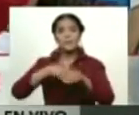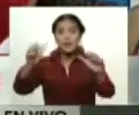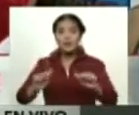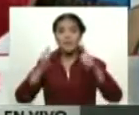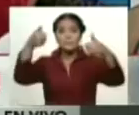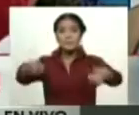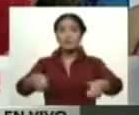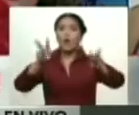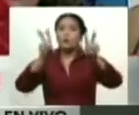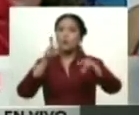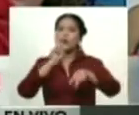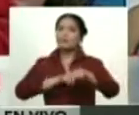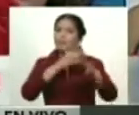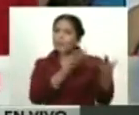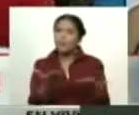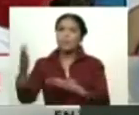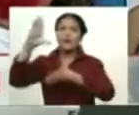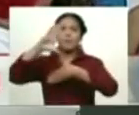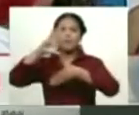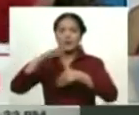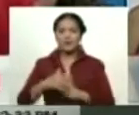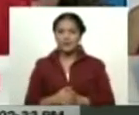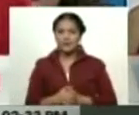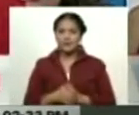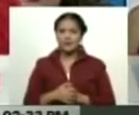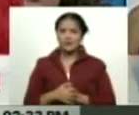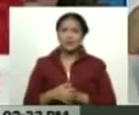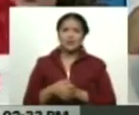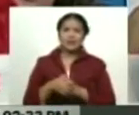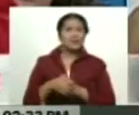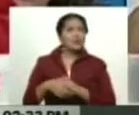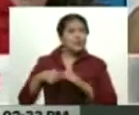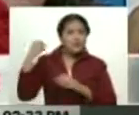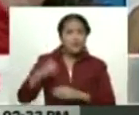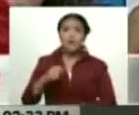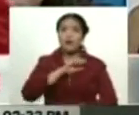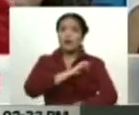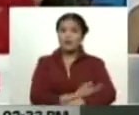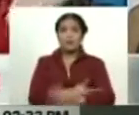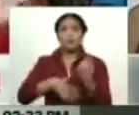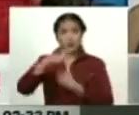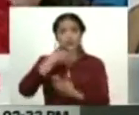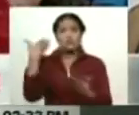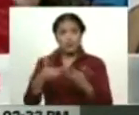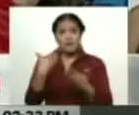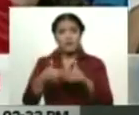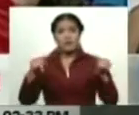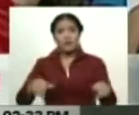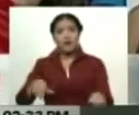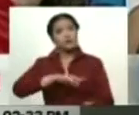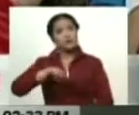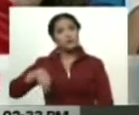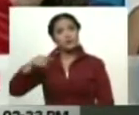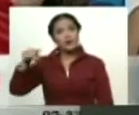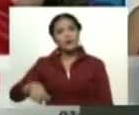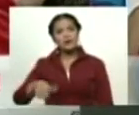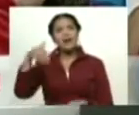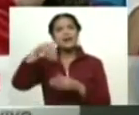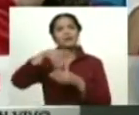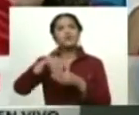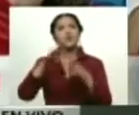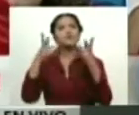iniciado una nueva época para la América y ha echado raíces profundas. Somos una realidad. Estamos aquí, la elección número